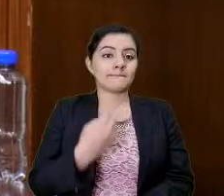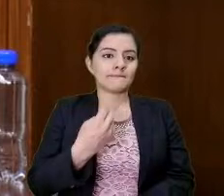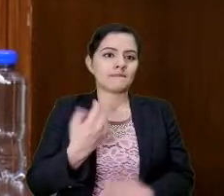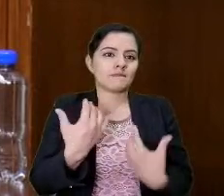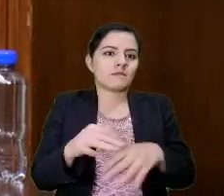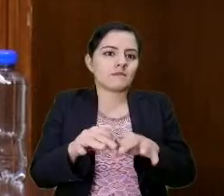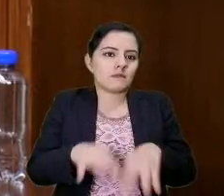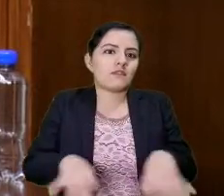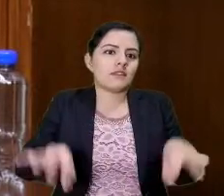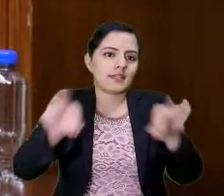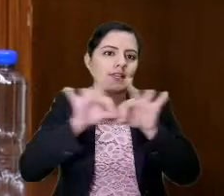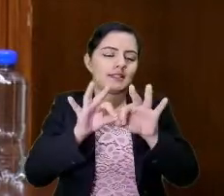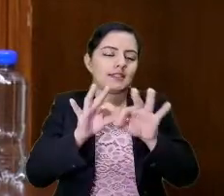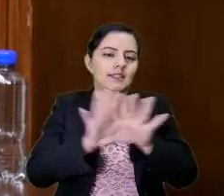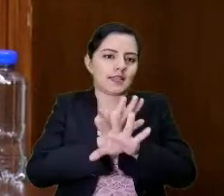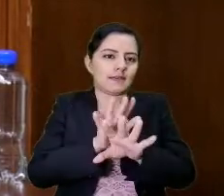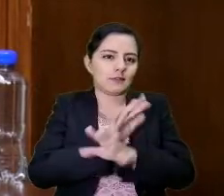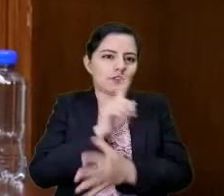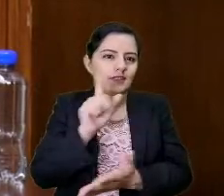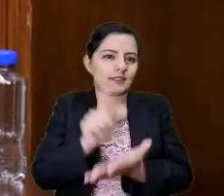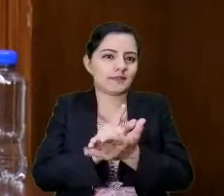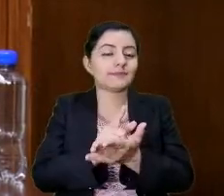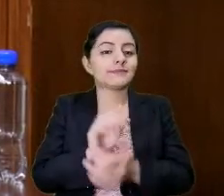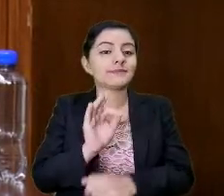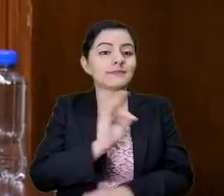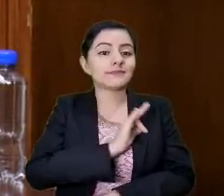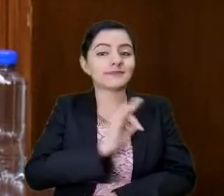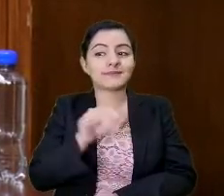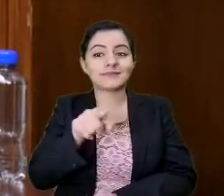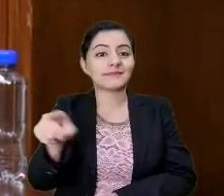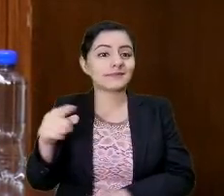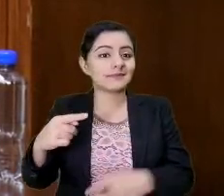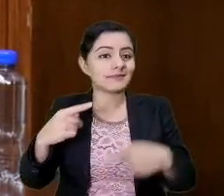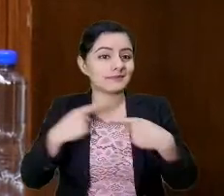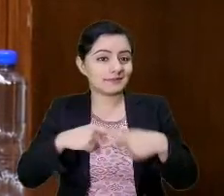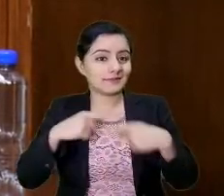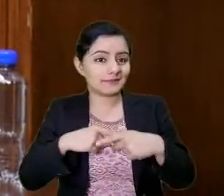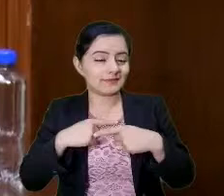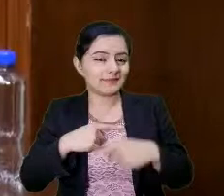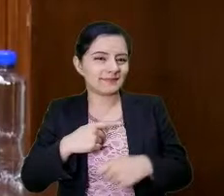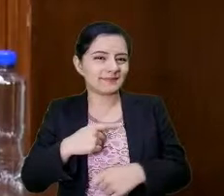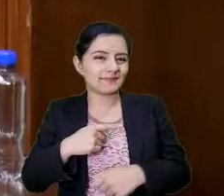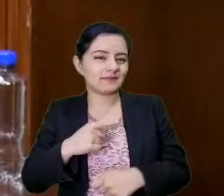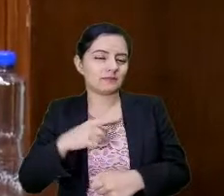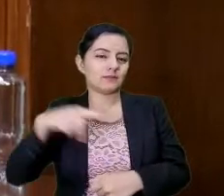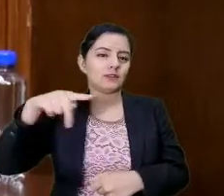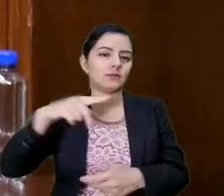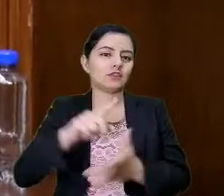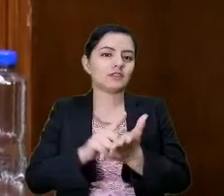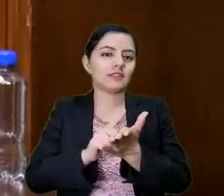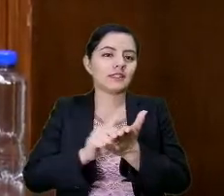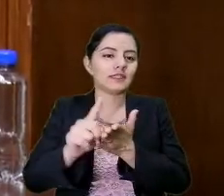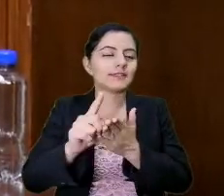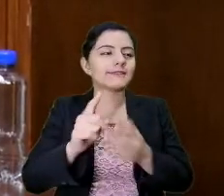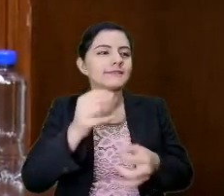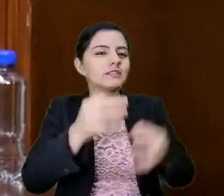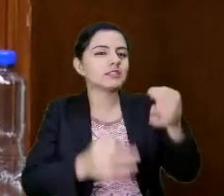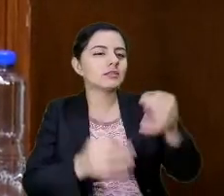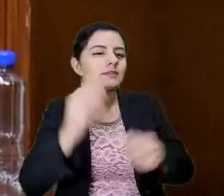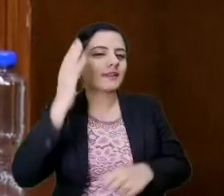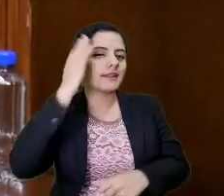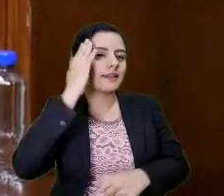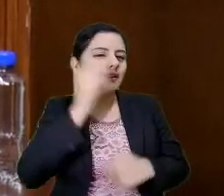relevancia le otorga a las y los ciudadanos de la República el derecho de elegir a los titulares de los